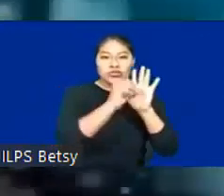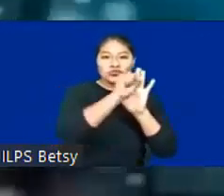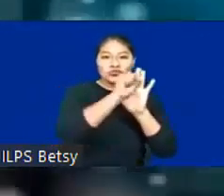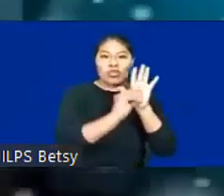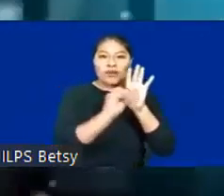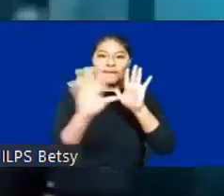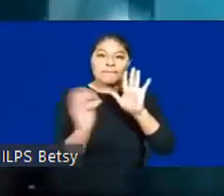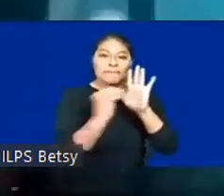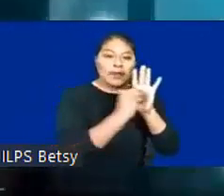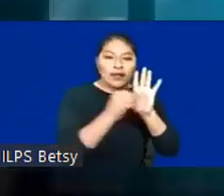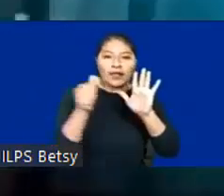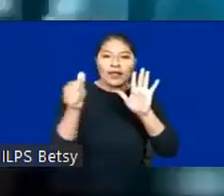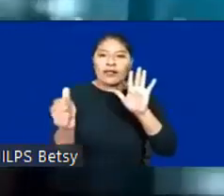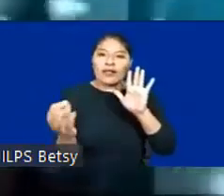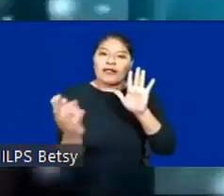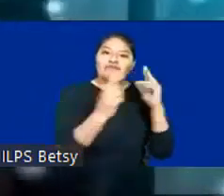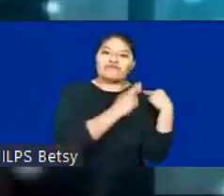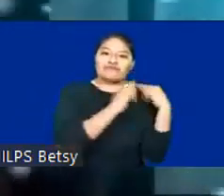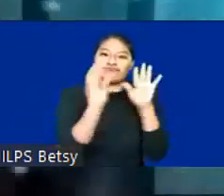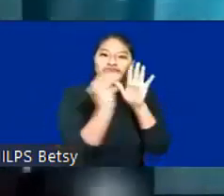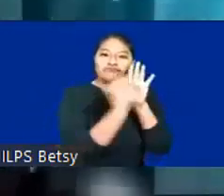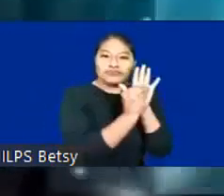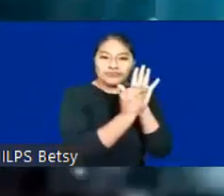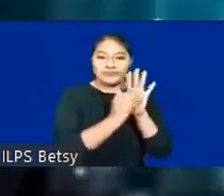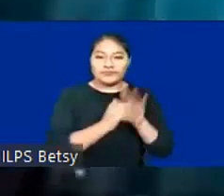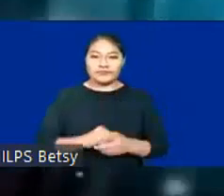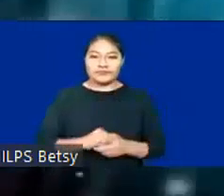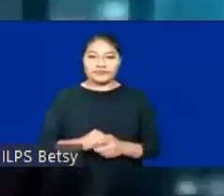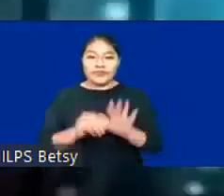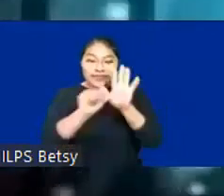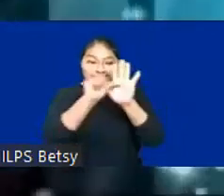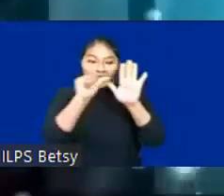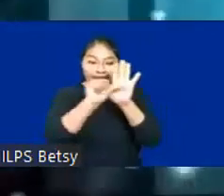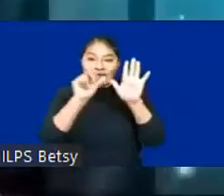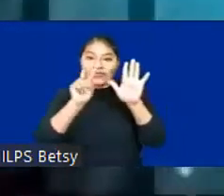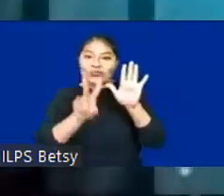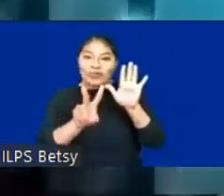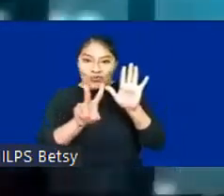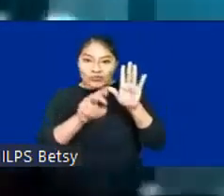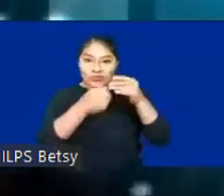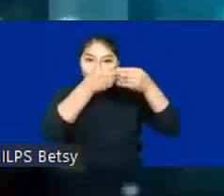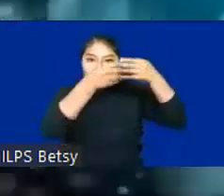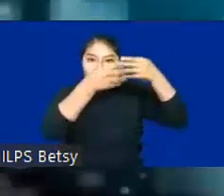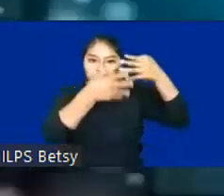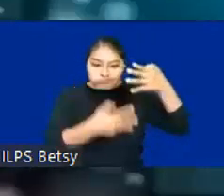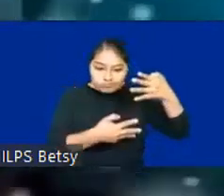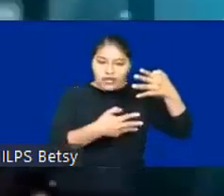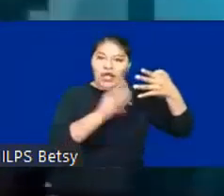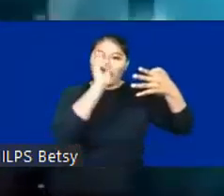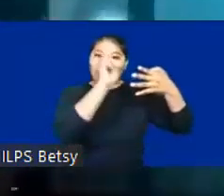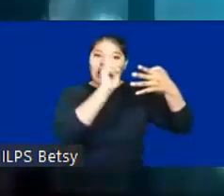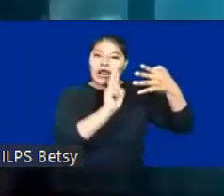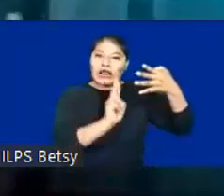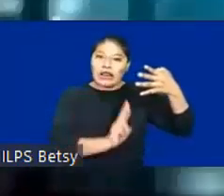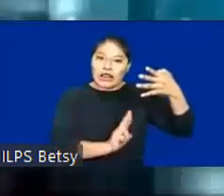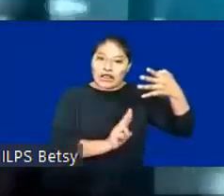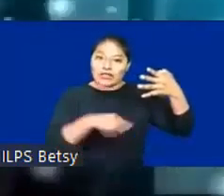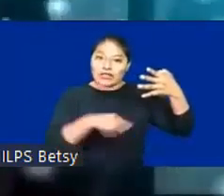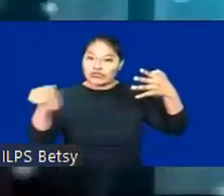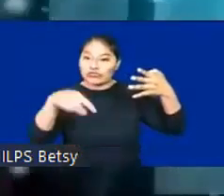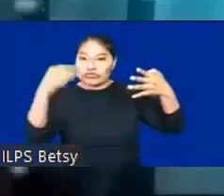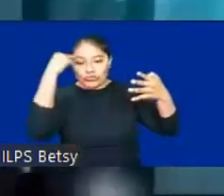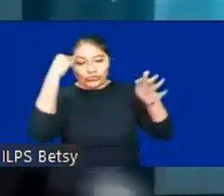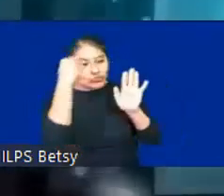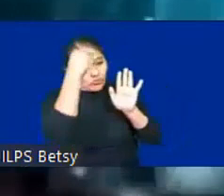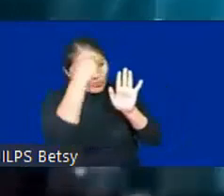En esta resolución ministerial, en el artículo 2, le asigna una serie de funciones para este comité de gobierno digital. Y